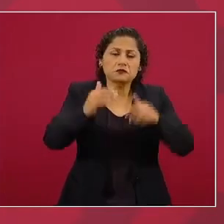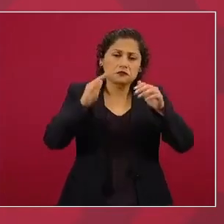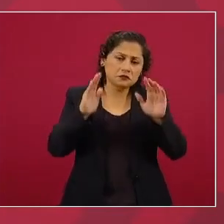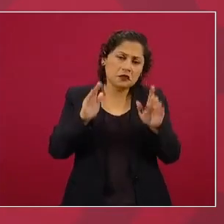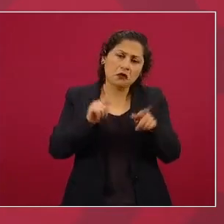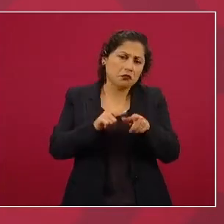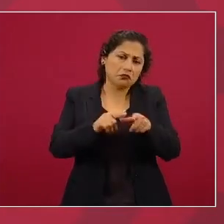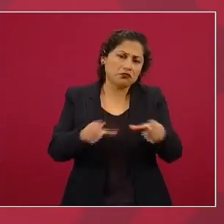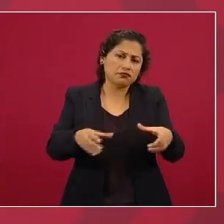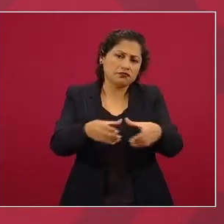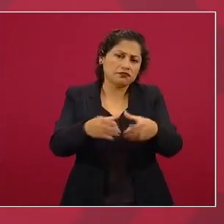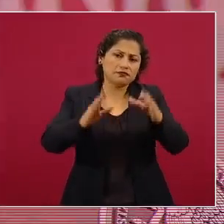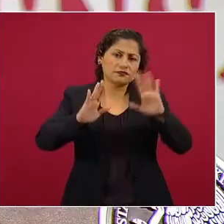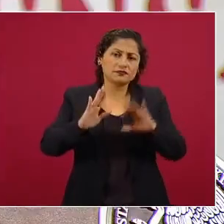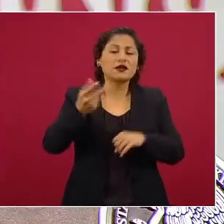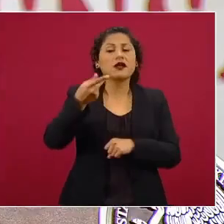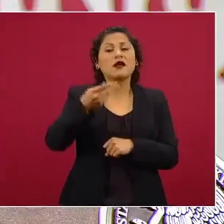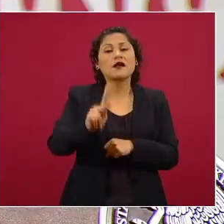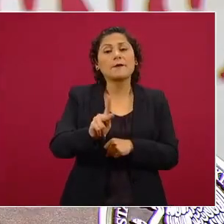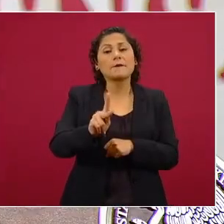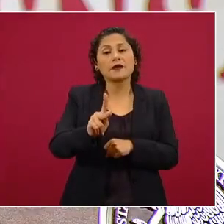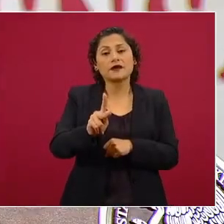pero todos los medios van a ir a